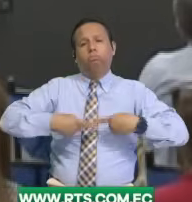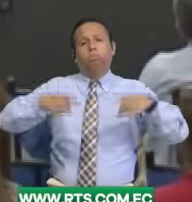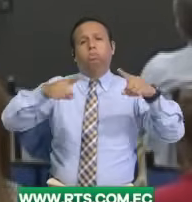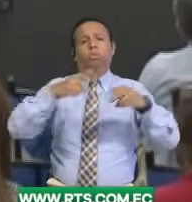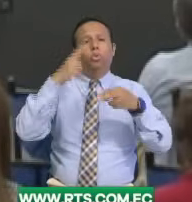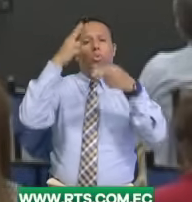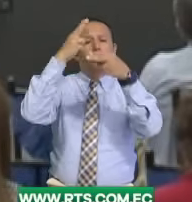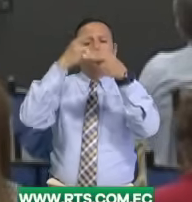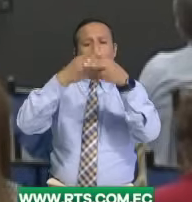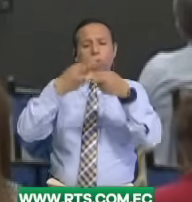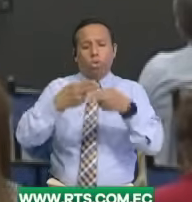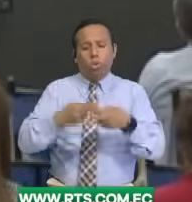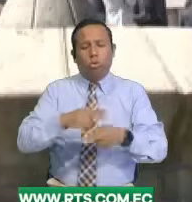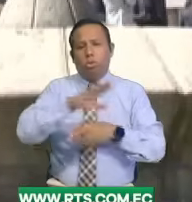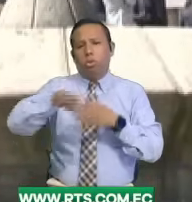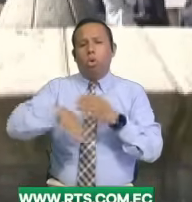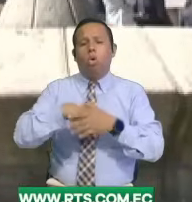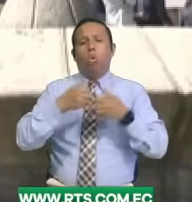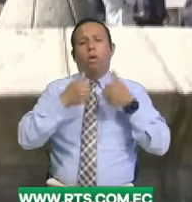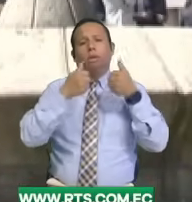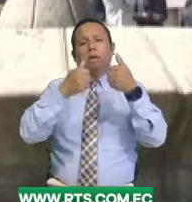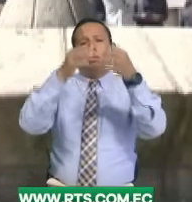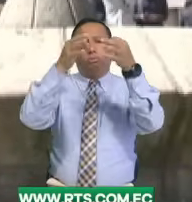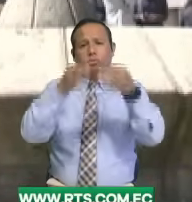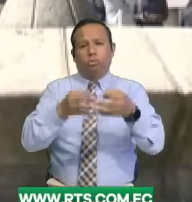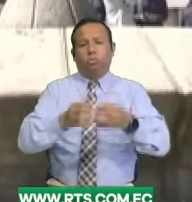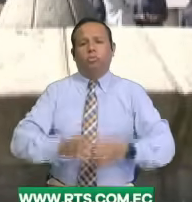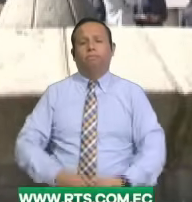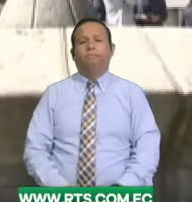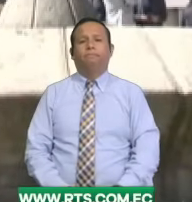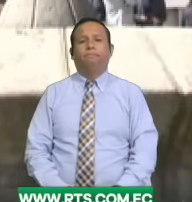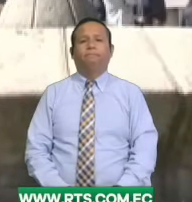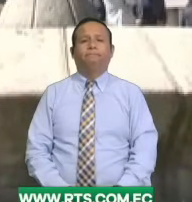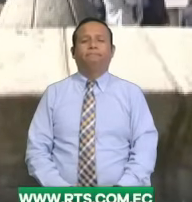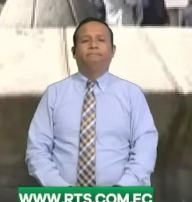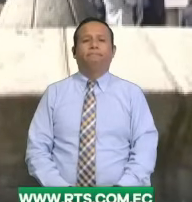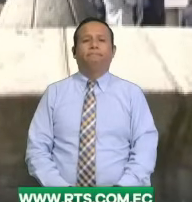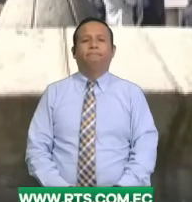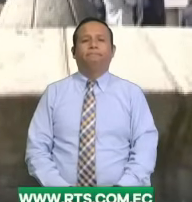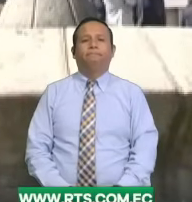los candidatos en firme, informó Miguel Ángel Bedoya.